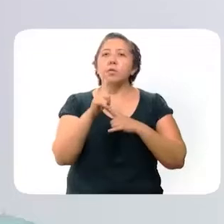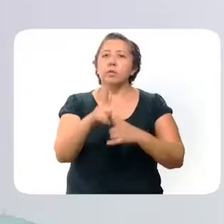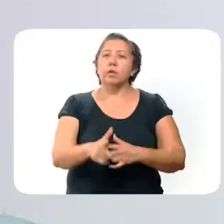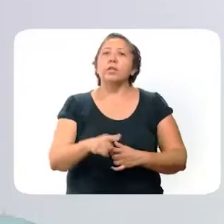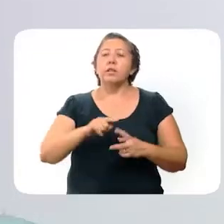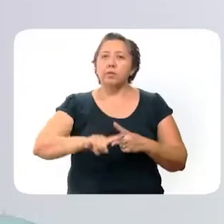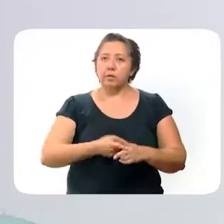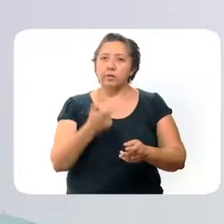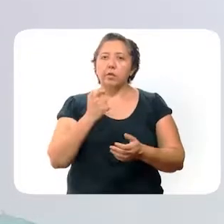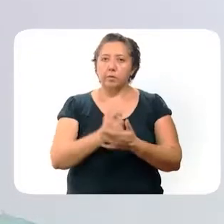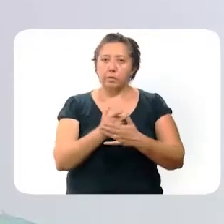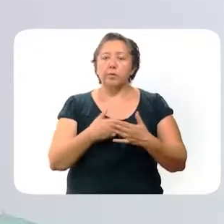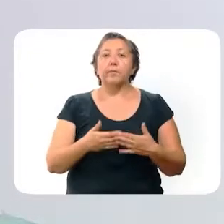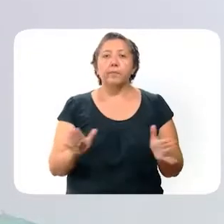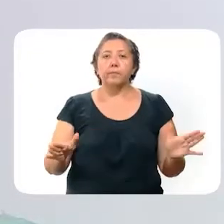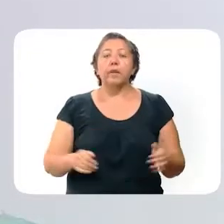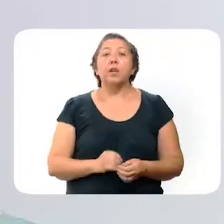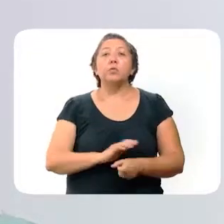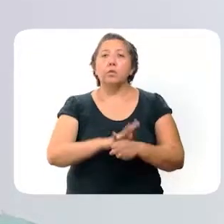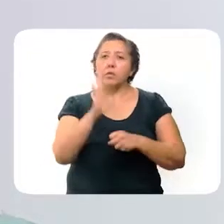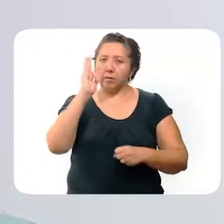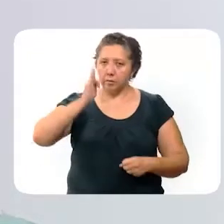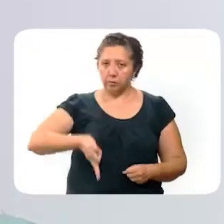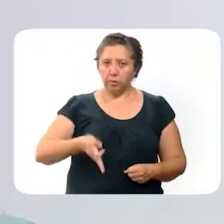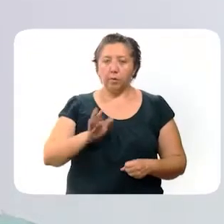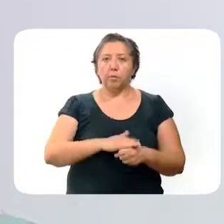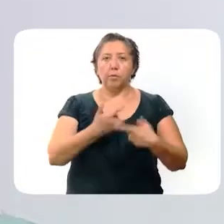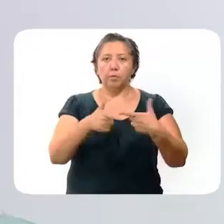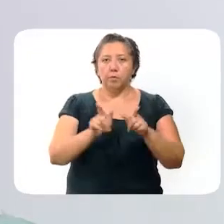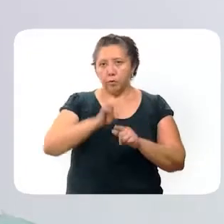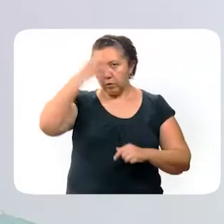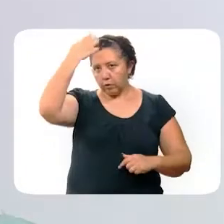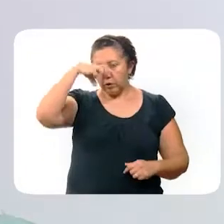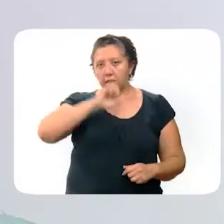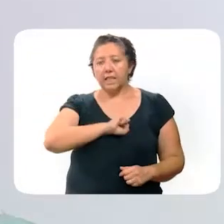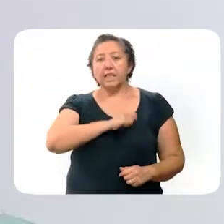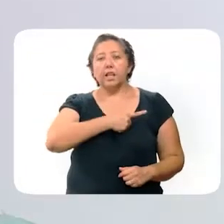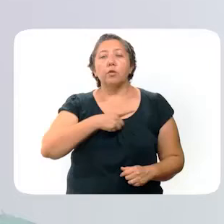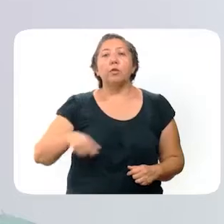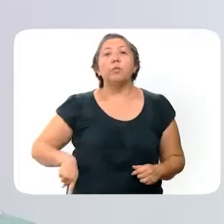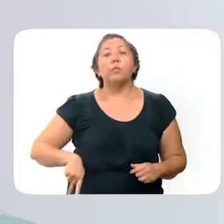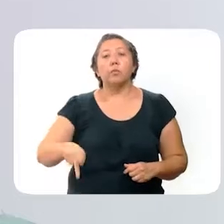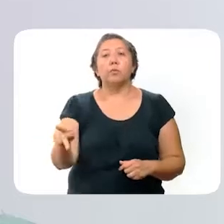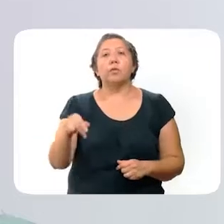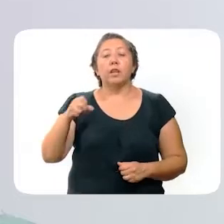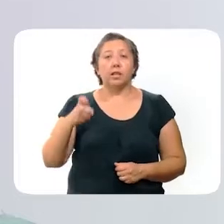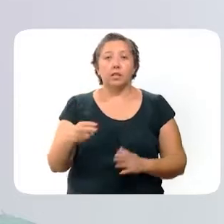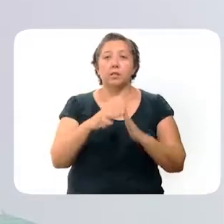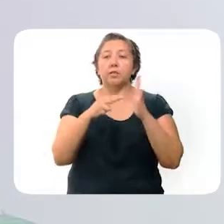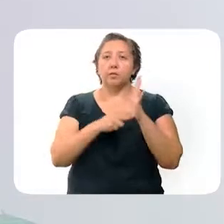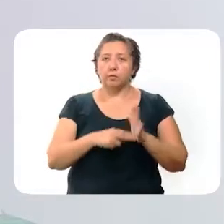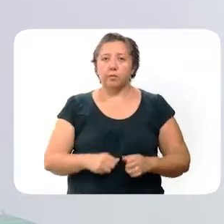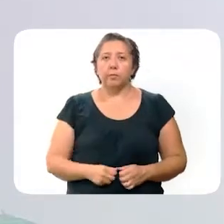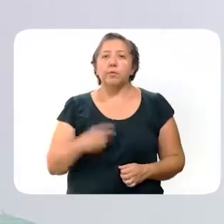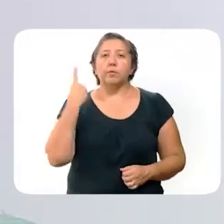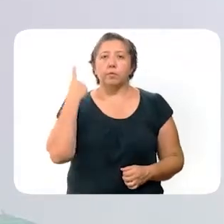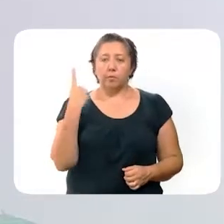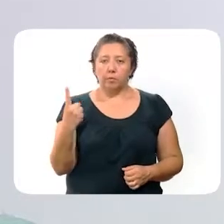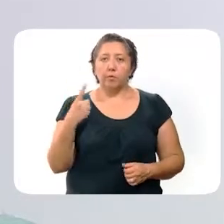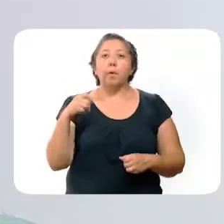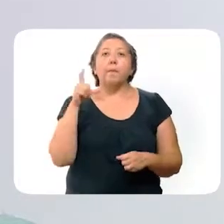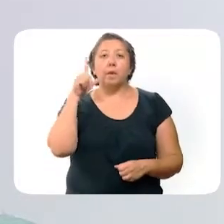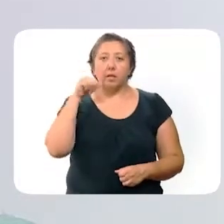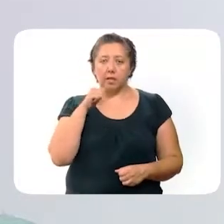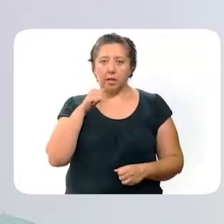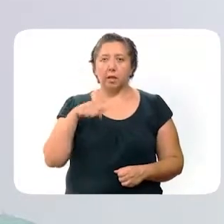continuar con la reactivación económica, las cuales fueron aprobadas por el Comité de Expertos en Salud Pública. Estas medidas son: 1. A